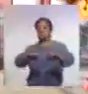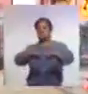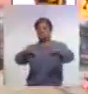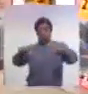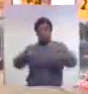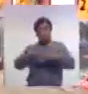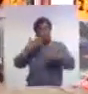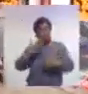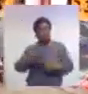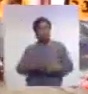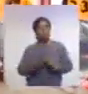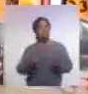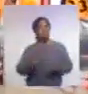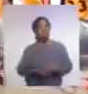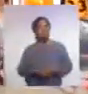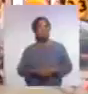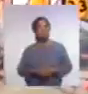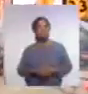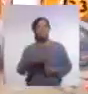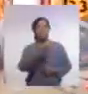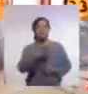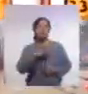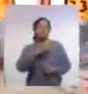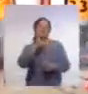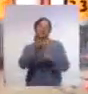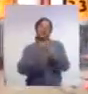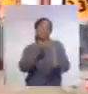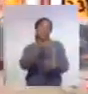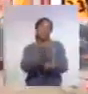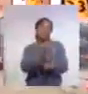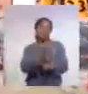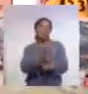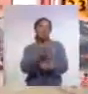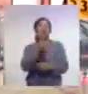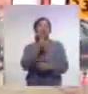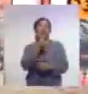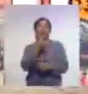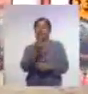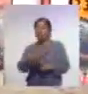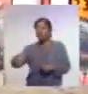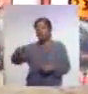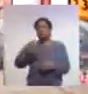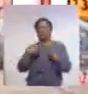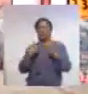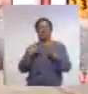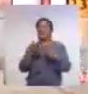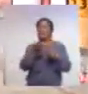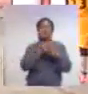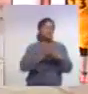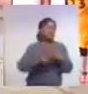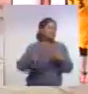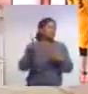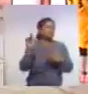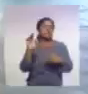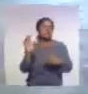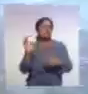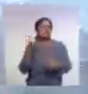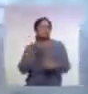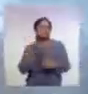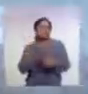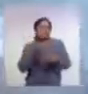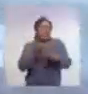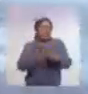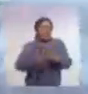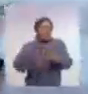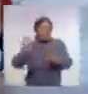estamos, pues ahora sí que dándole oportunidad a los talentos, a los chicos que apenas van iniciando en esto del básquetbol, ¿no?